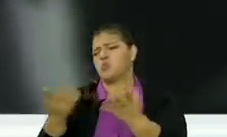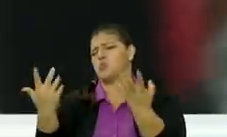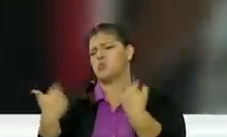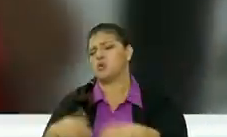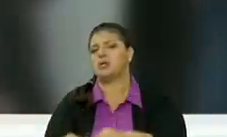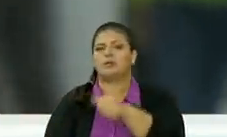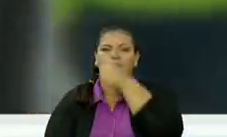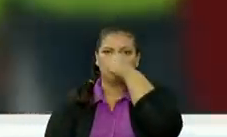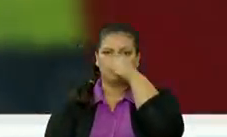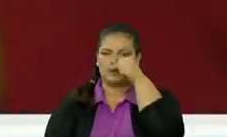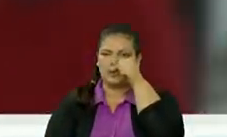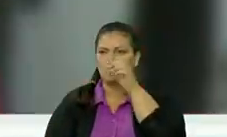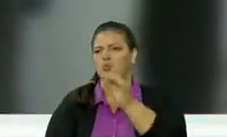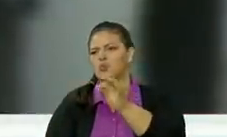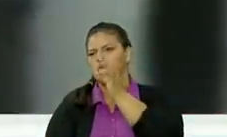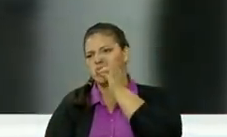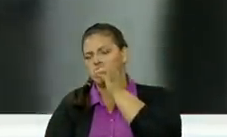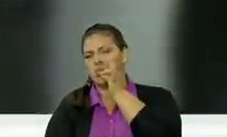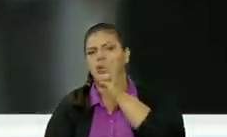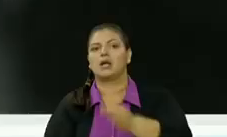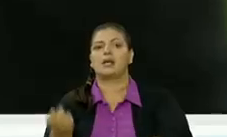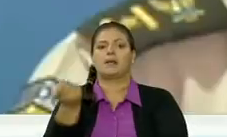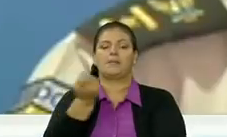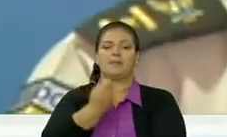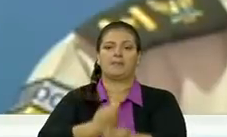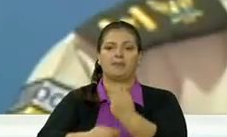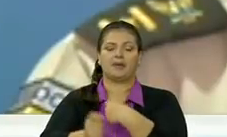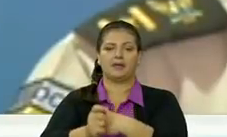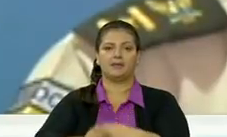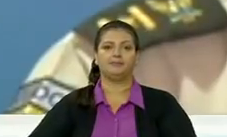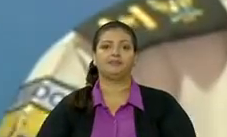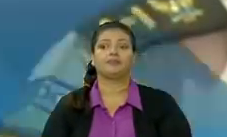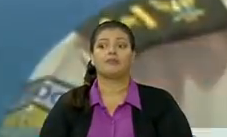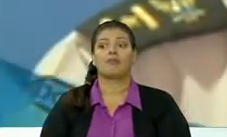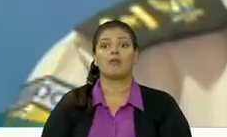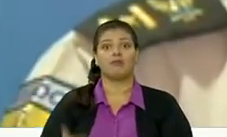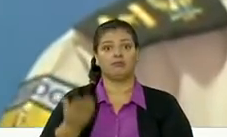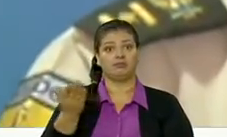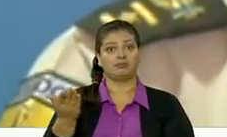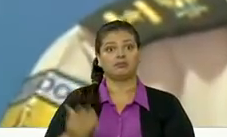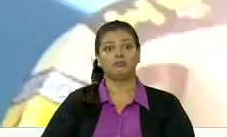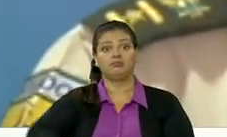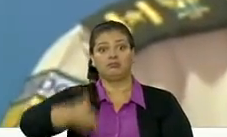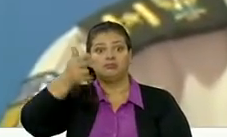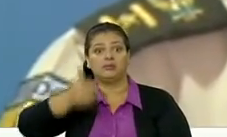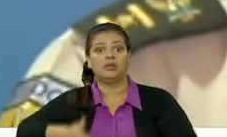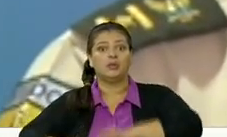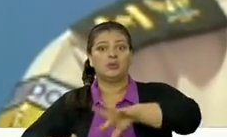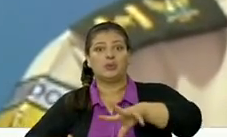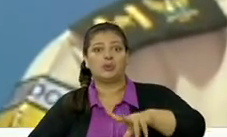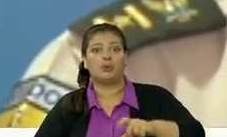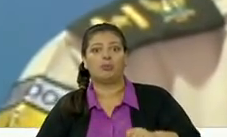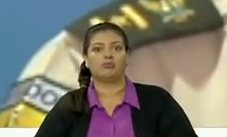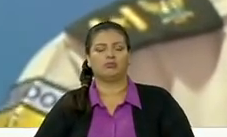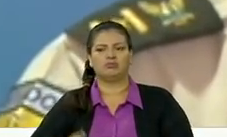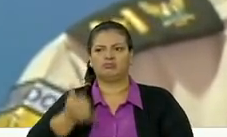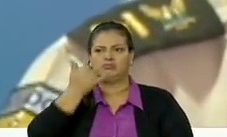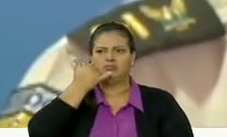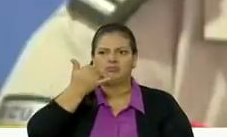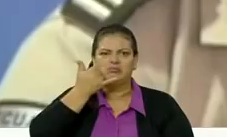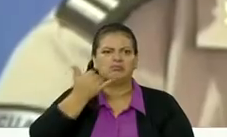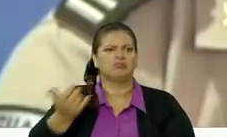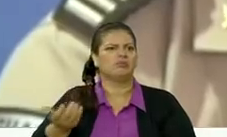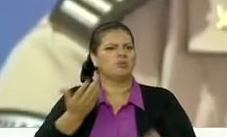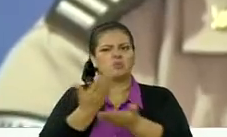delitos. Era el robo de personas, sobre todo robo de celulares, y también expendio de sustancias